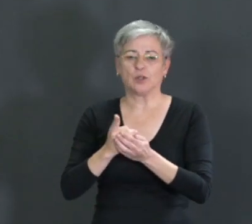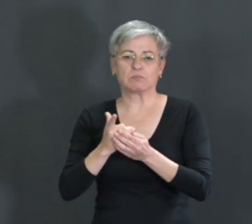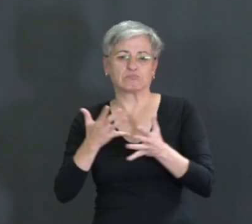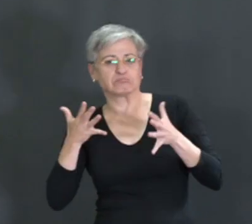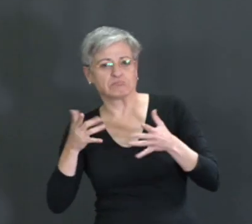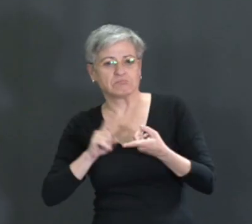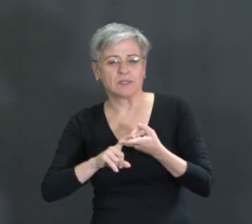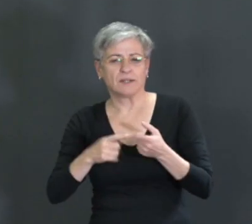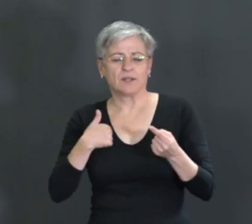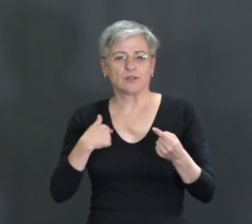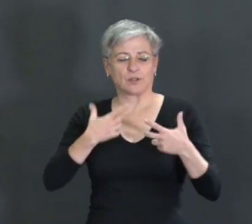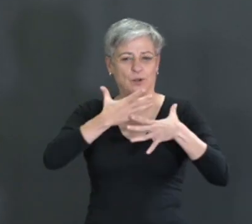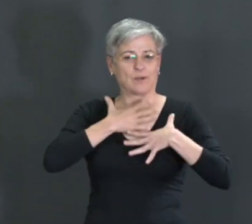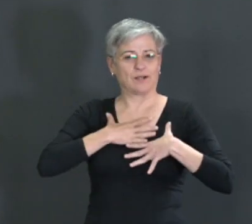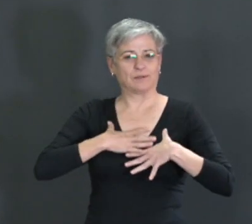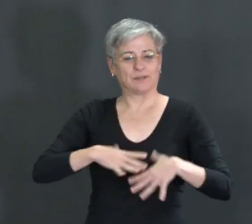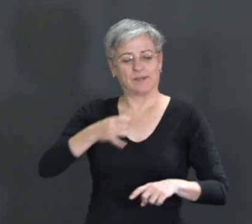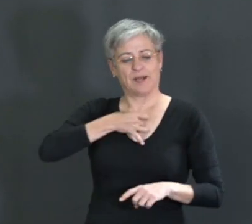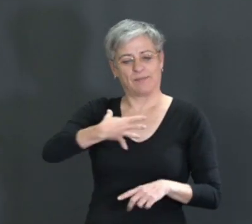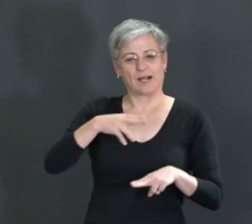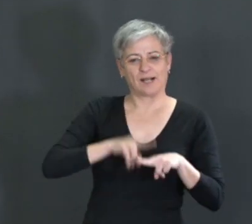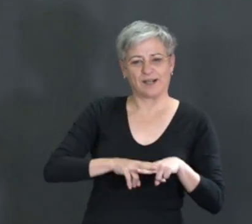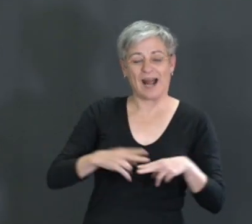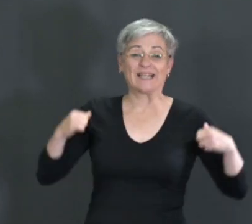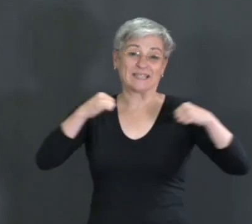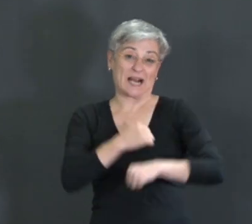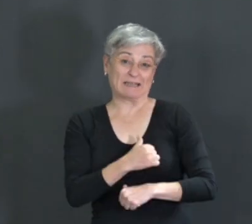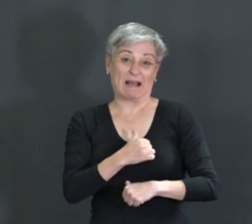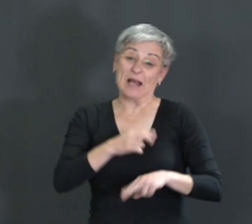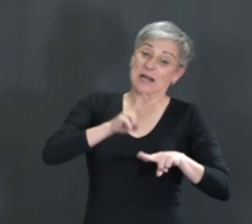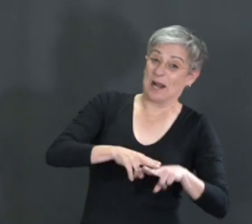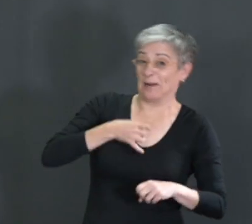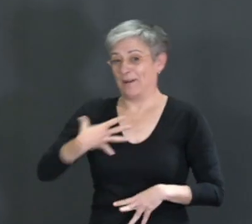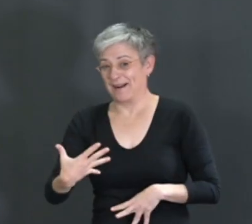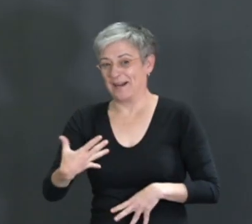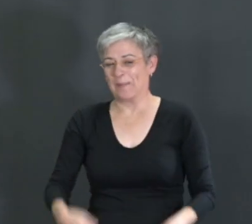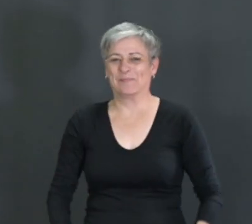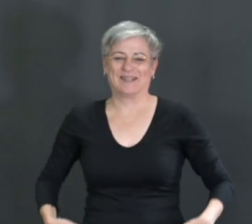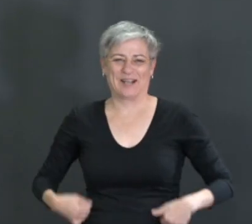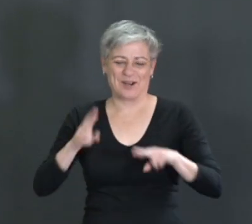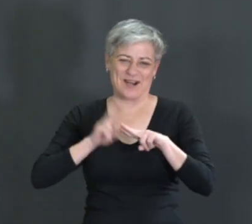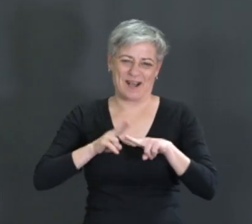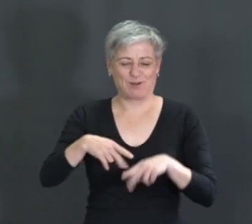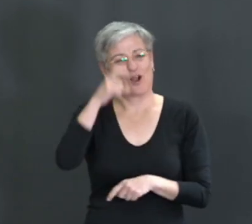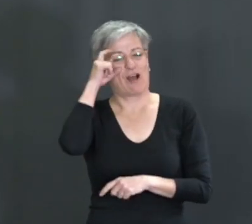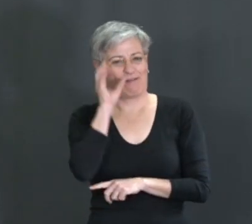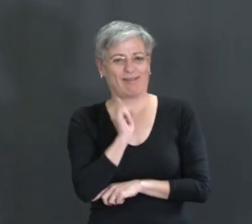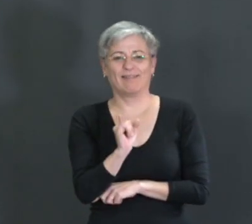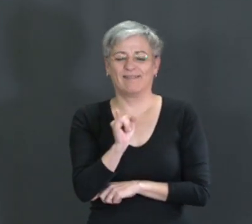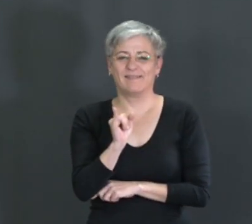voy con una camisa blanca negra y chaqueta negra blanca, pantalón negro, llevo gafas.